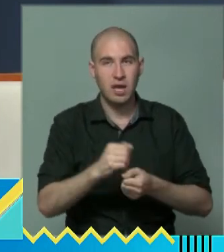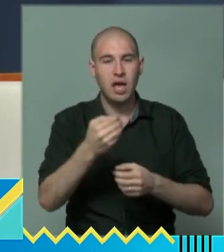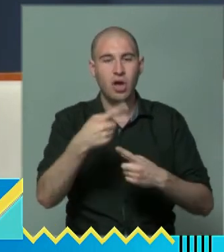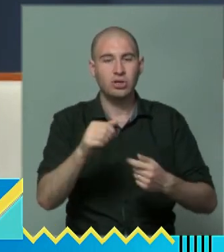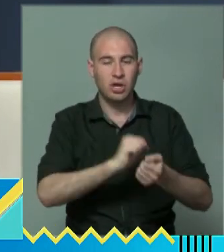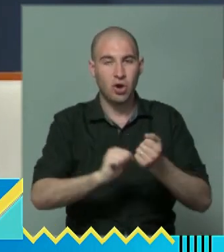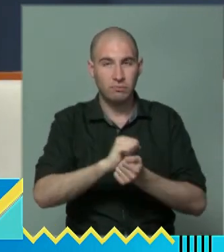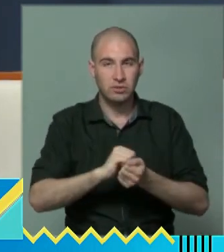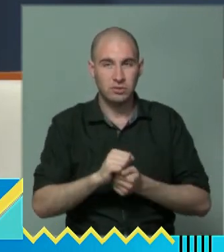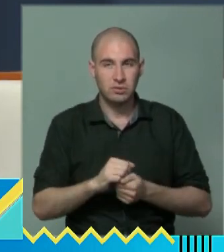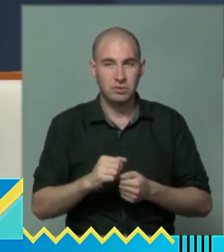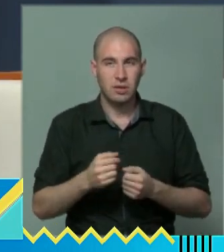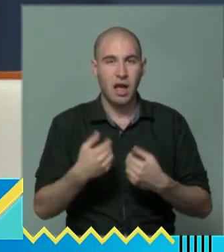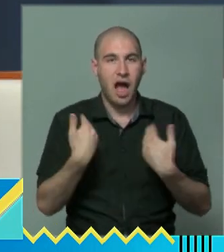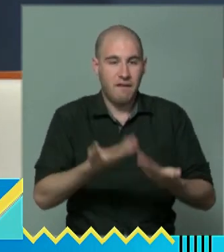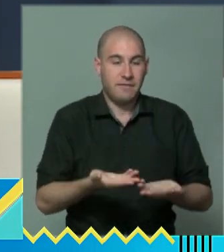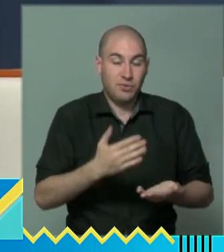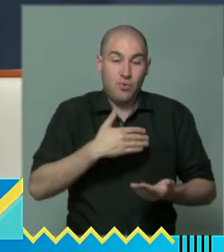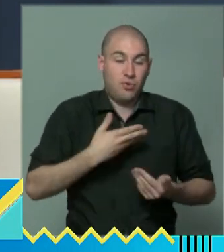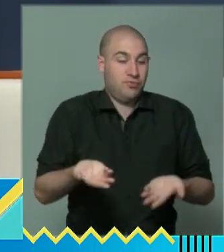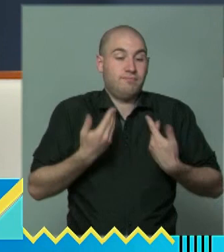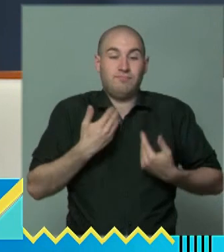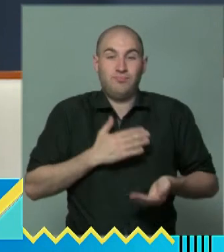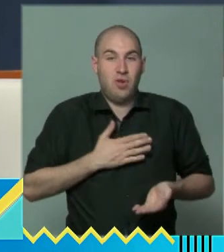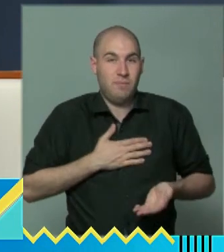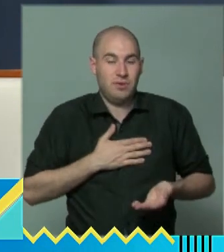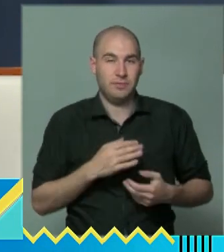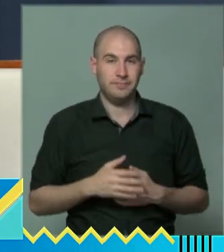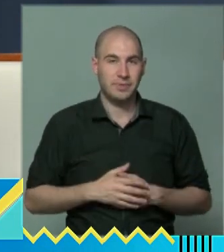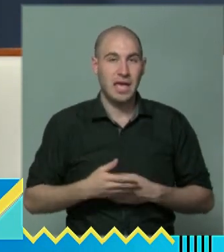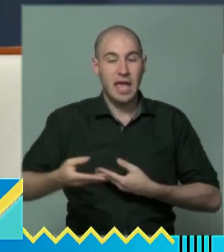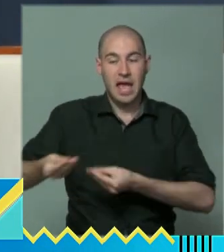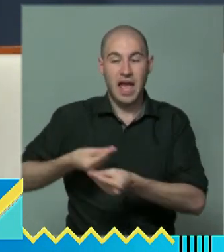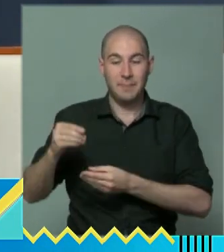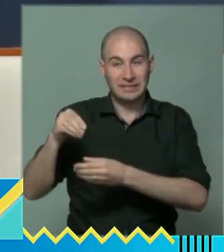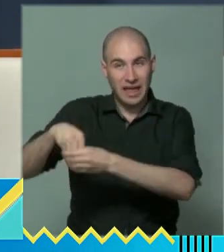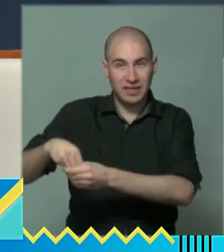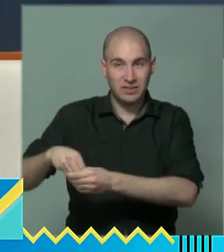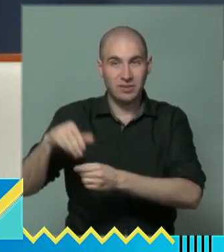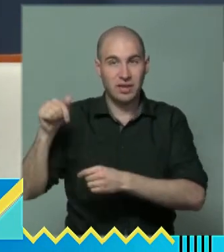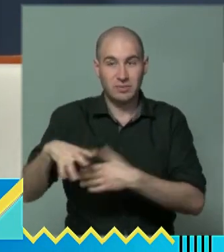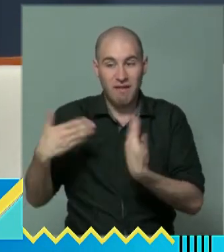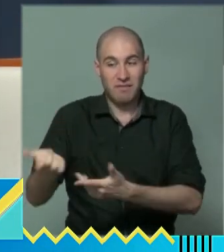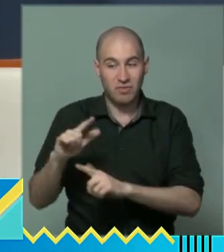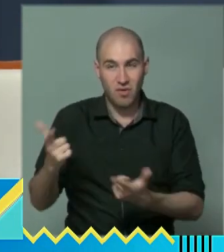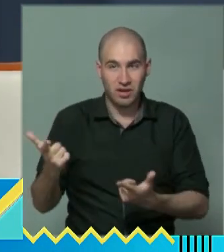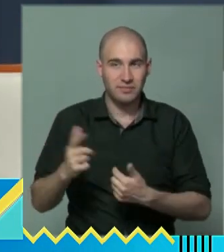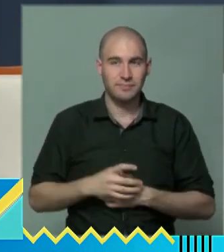acto de corrupción es en provecho exclusivamente propio y la empresa a la cual pertenece no se ha visto